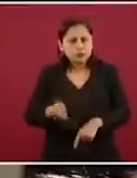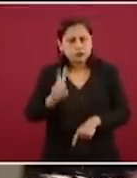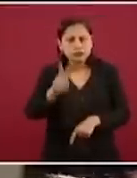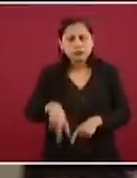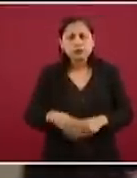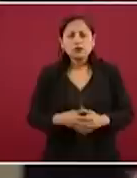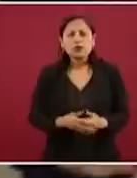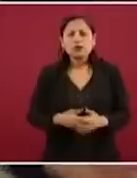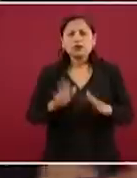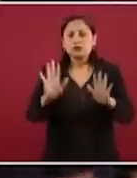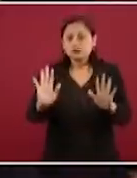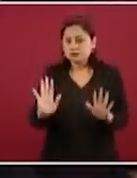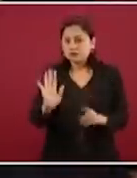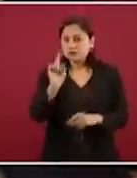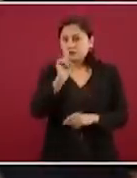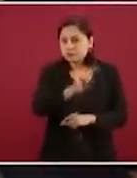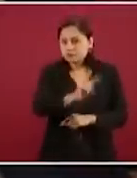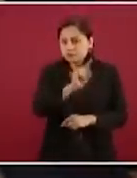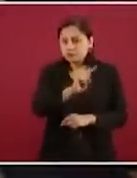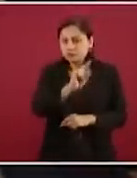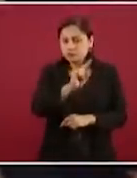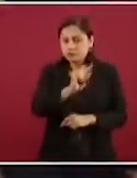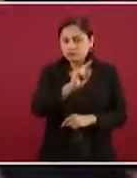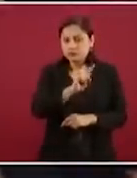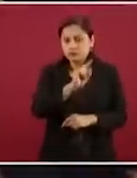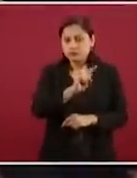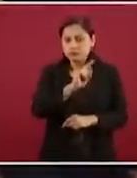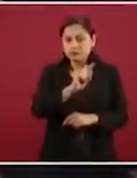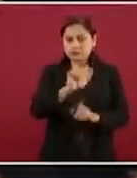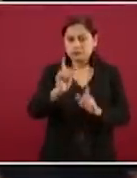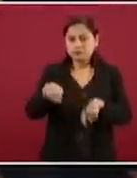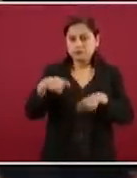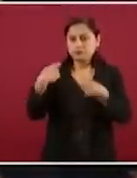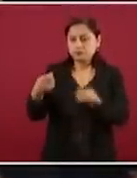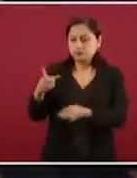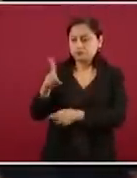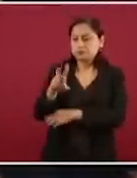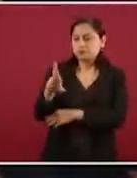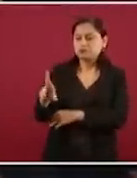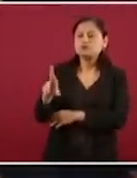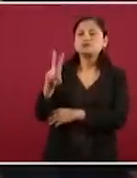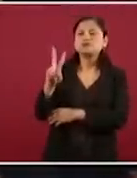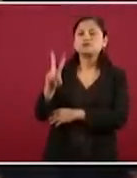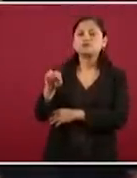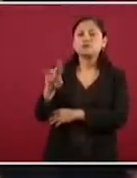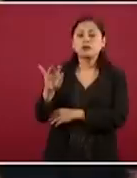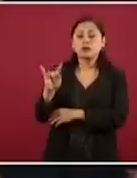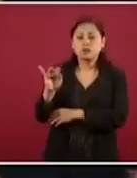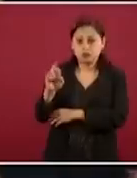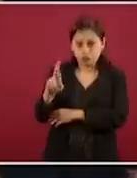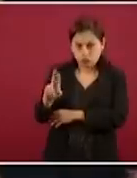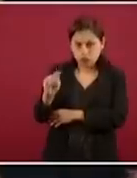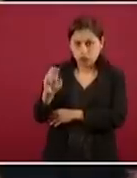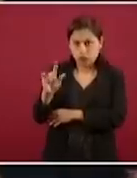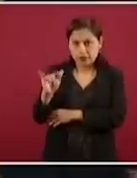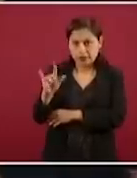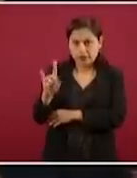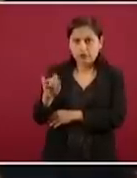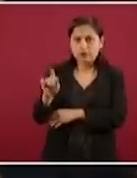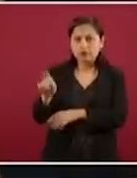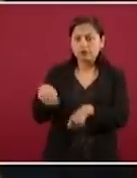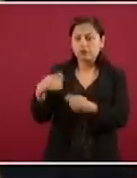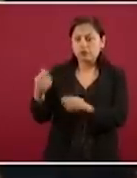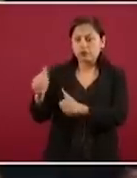dio al doctor Víctor Toledo, le dijo que fuera para allá, él no ha ido, envió